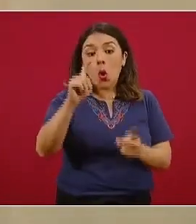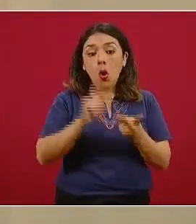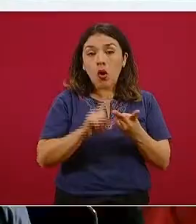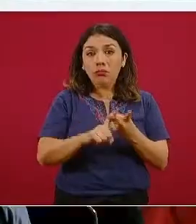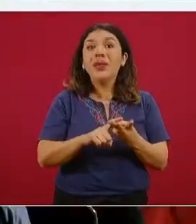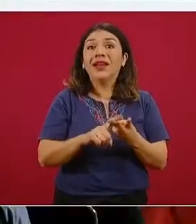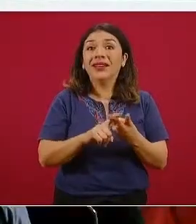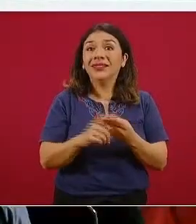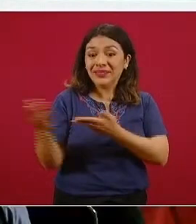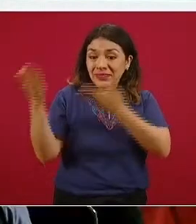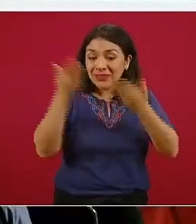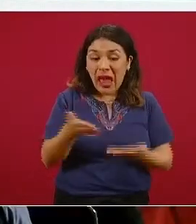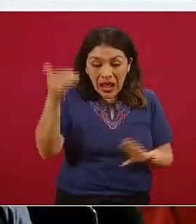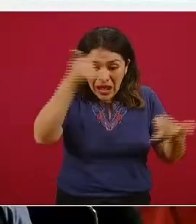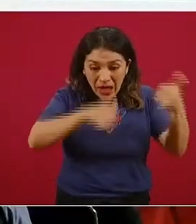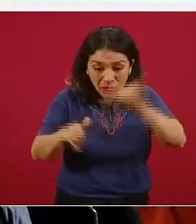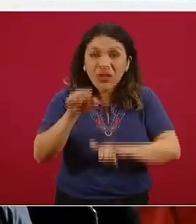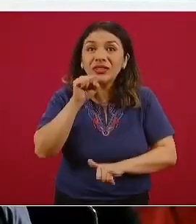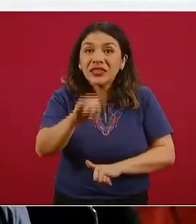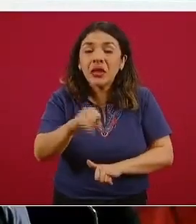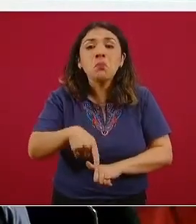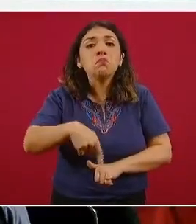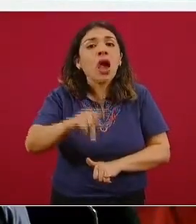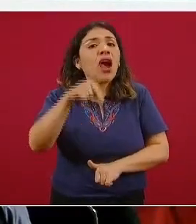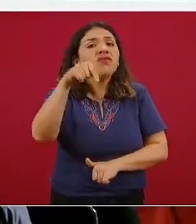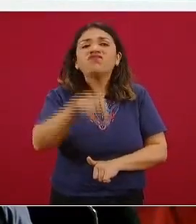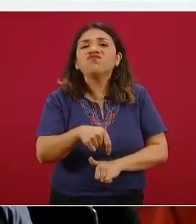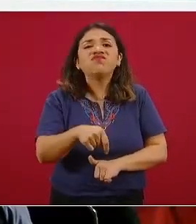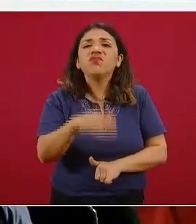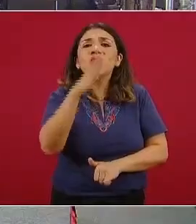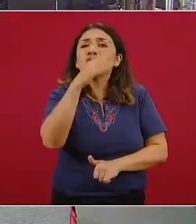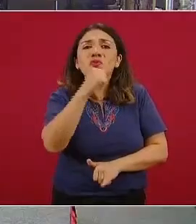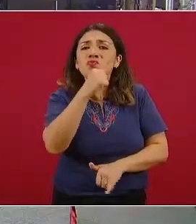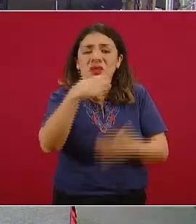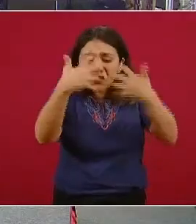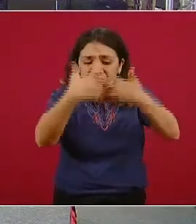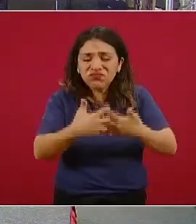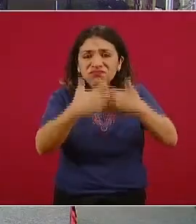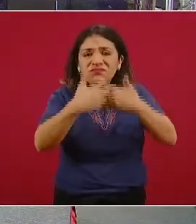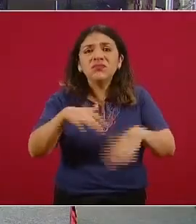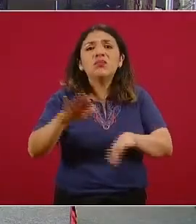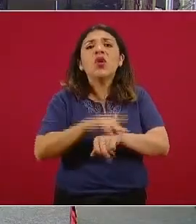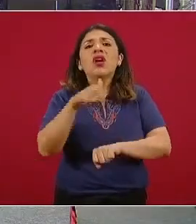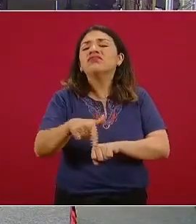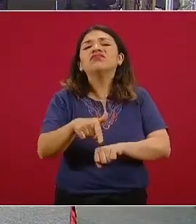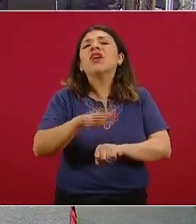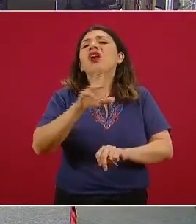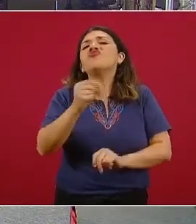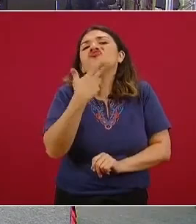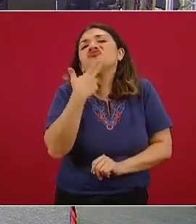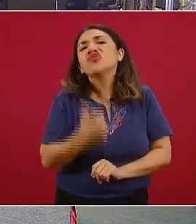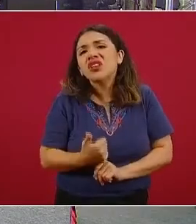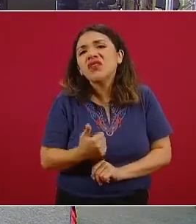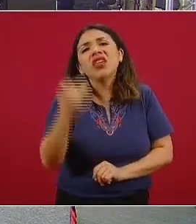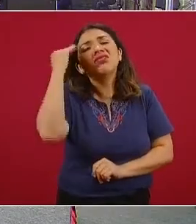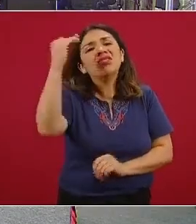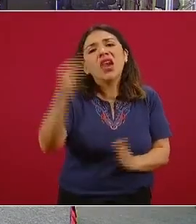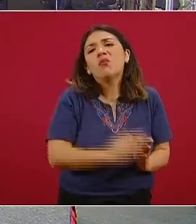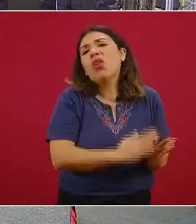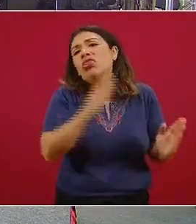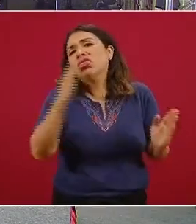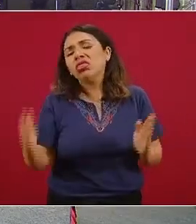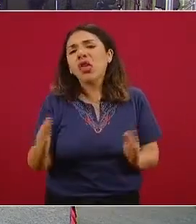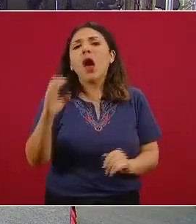sí llegó finalmente a un laboratorio, pero no entró a un proceso porque la muestra fue rechazada. ¿Por qué fue ser